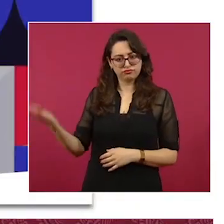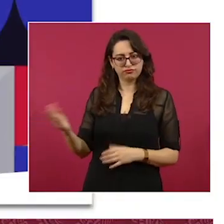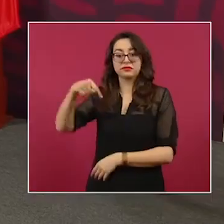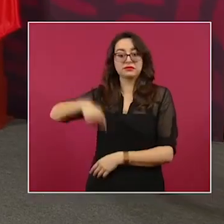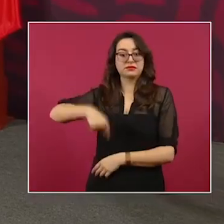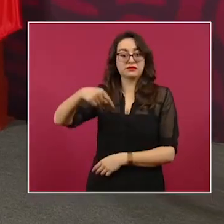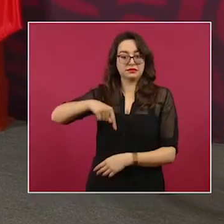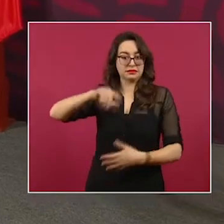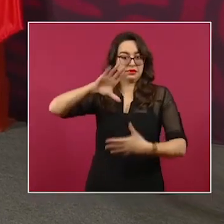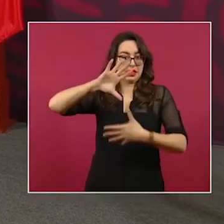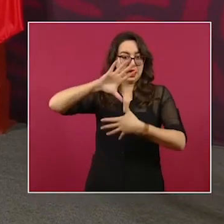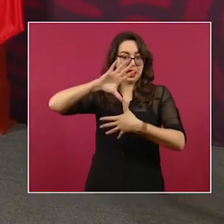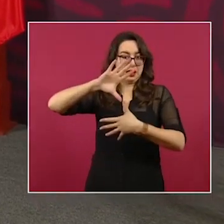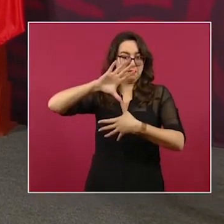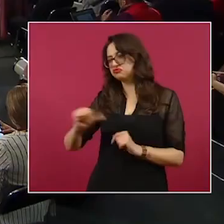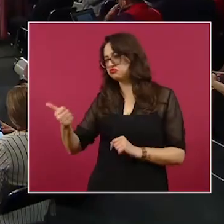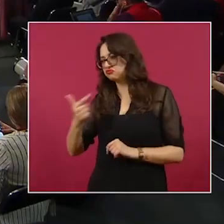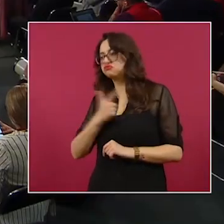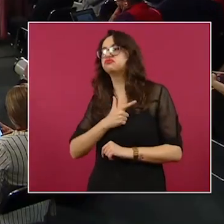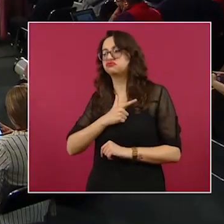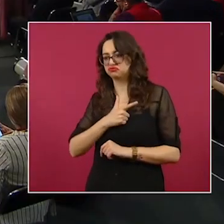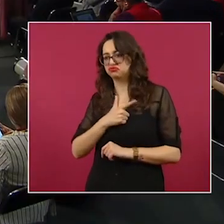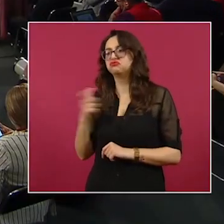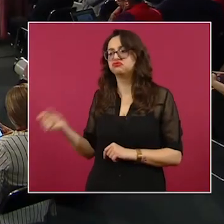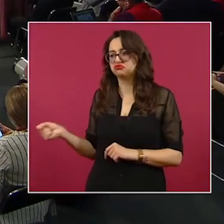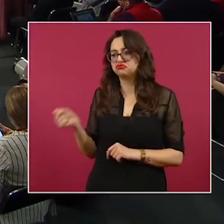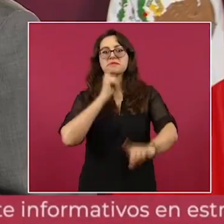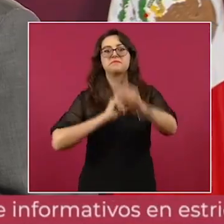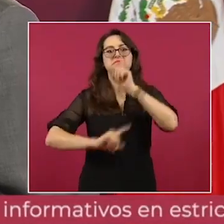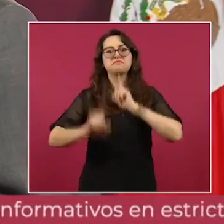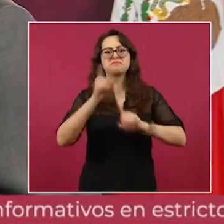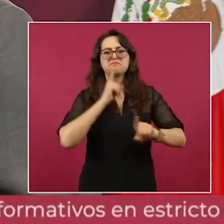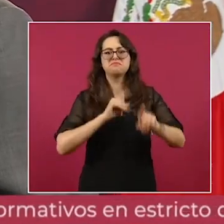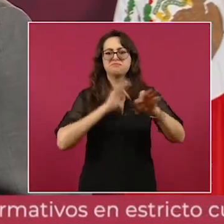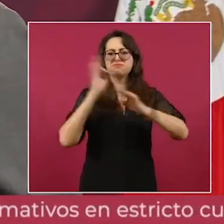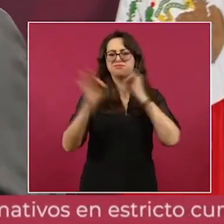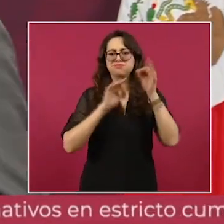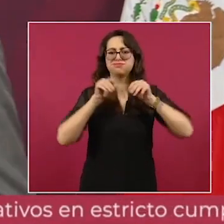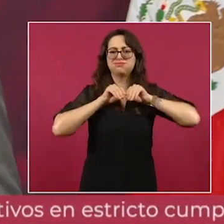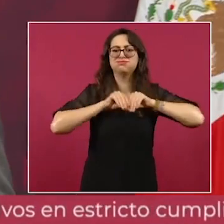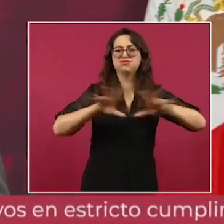19 las descalificaciones del presidente López Obrador son frecuentes